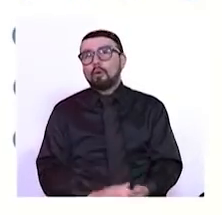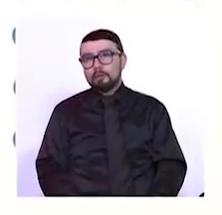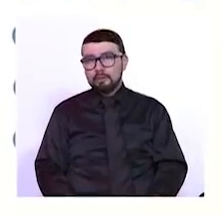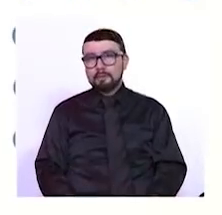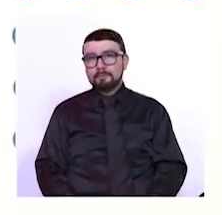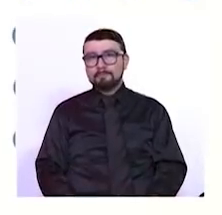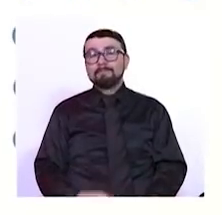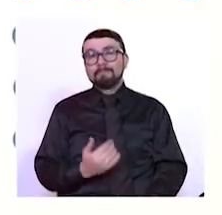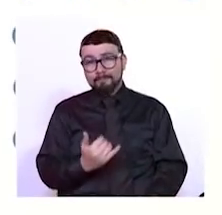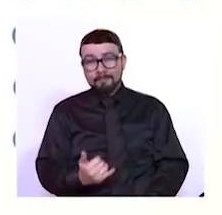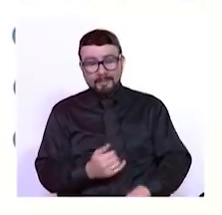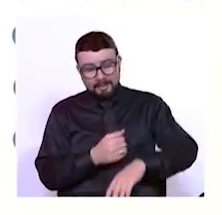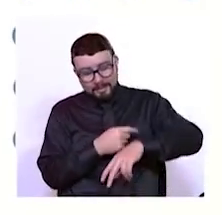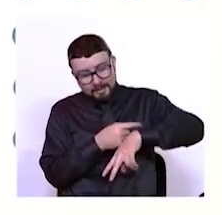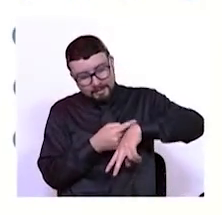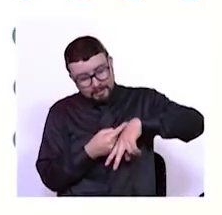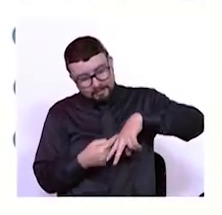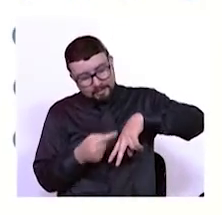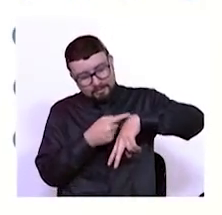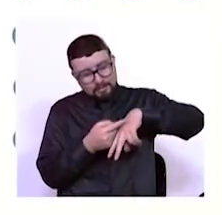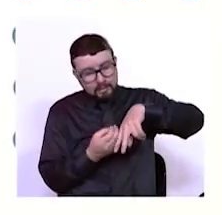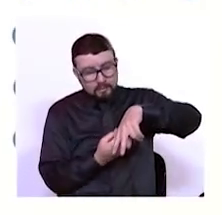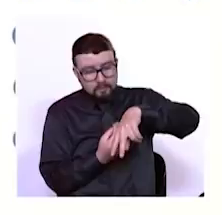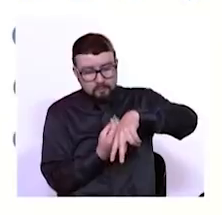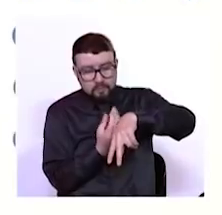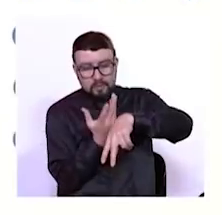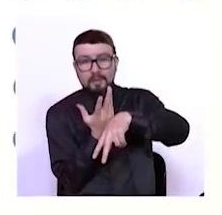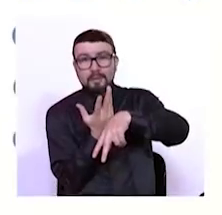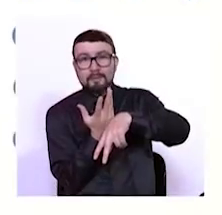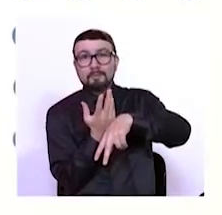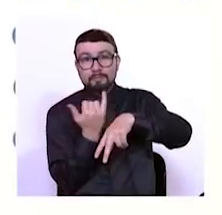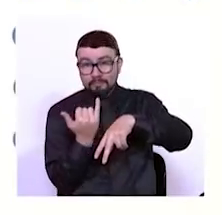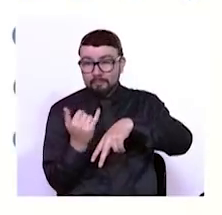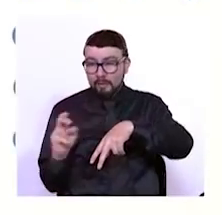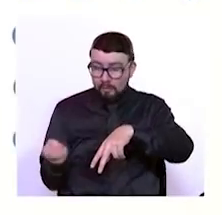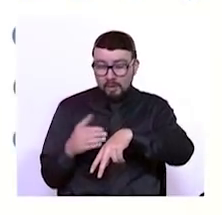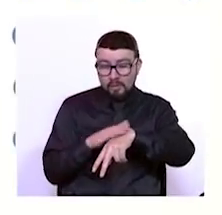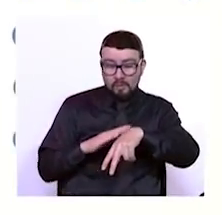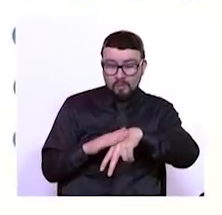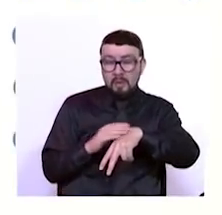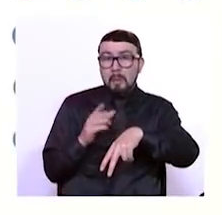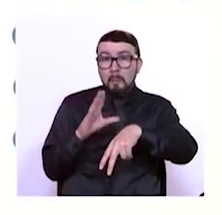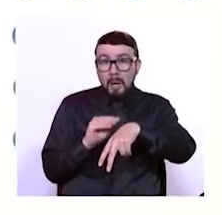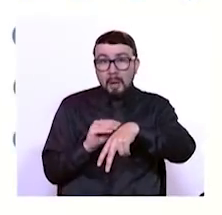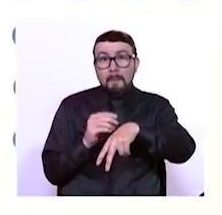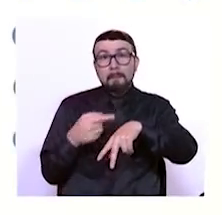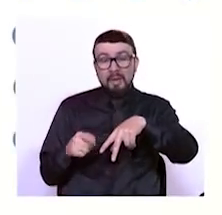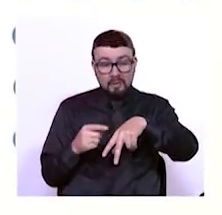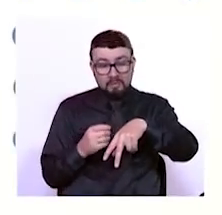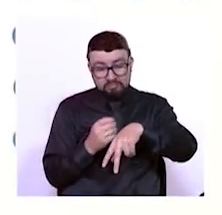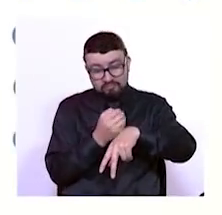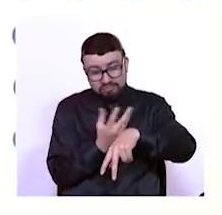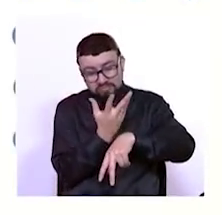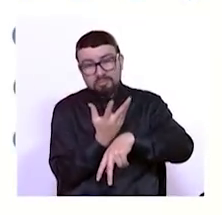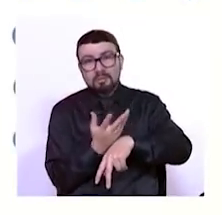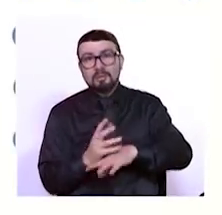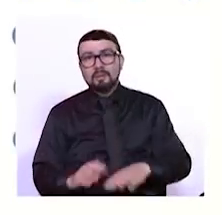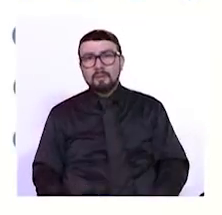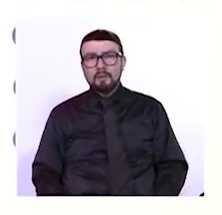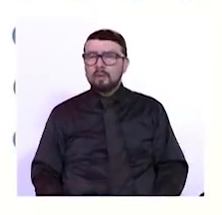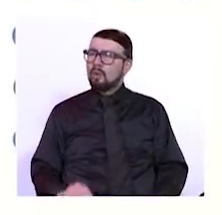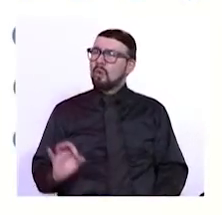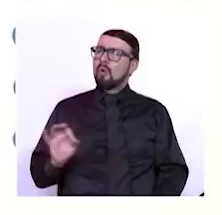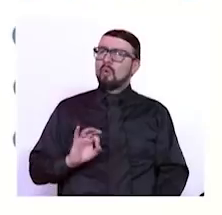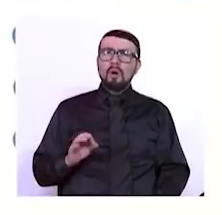que es el que viene granulando con las cremas que nosotros hacemos que se leen. Otra razón por qué muchas veces las úlceras no